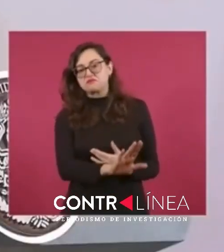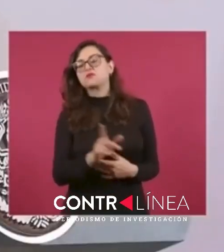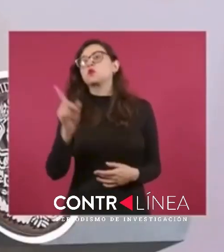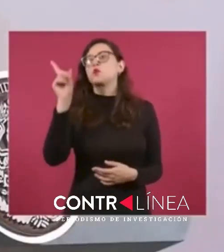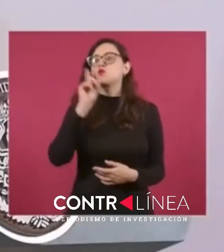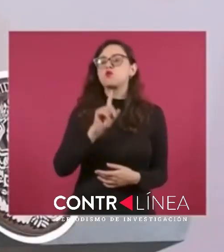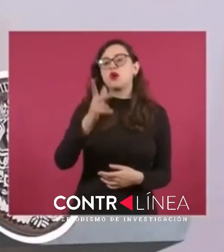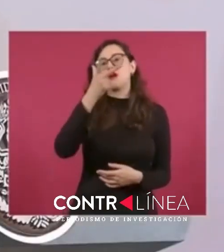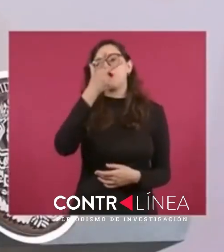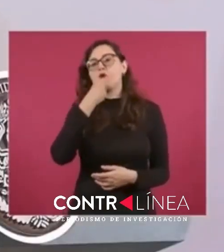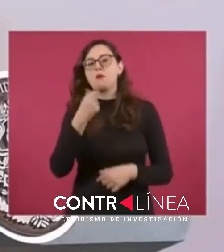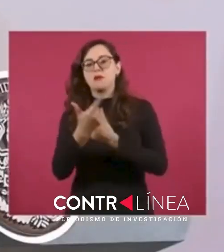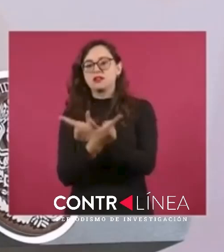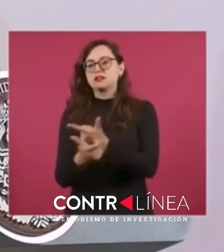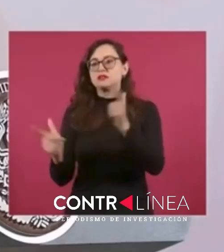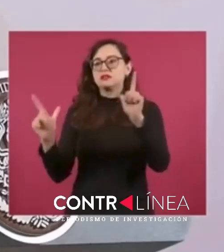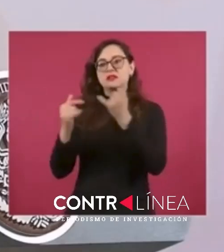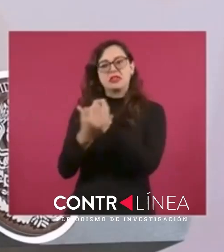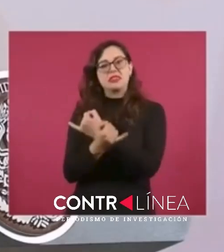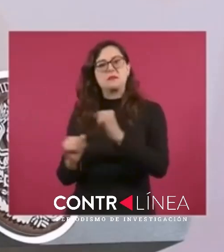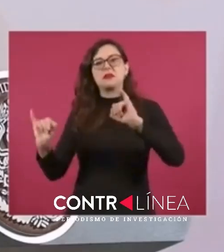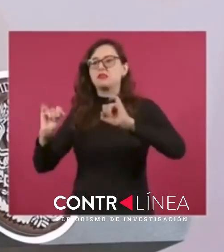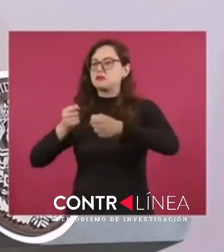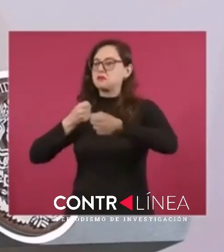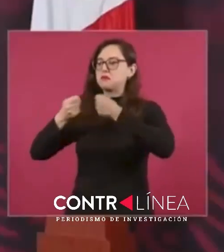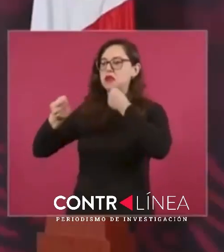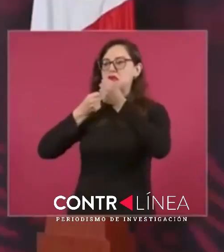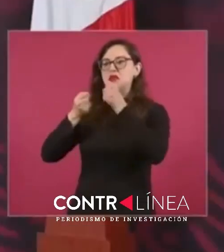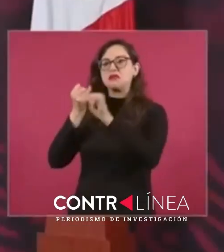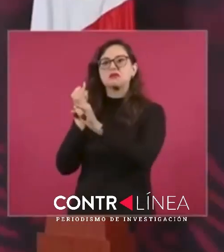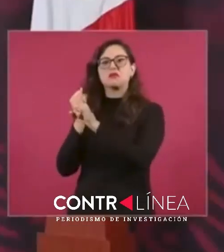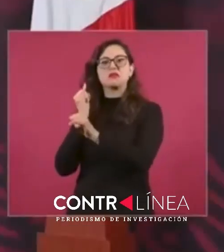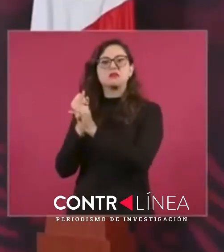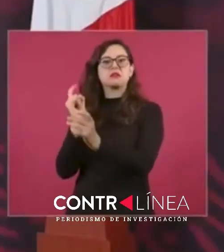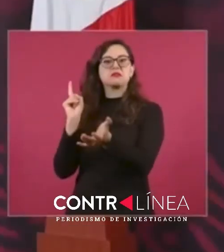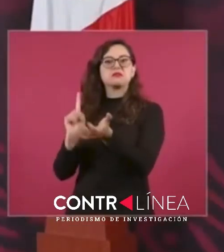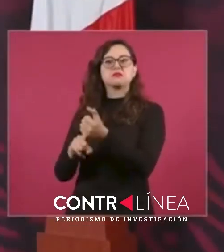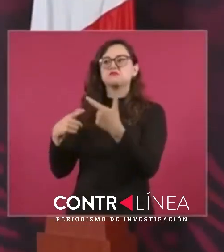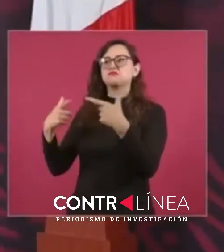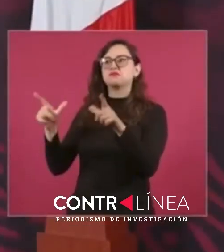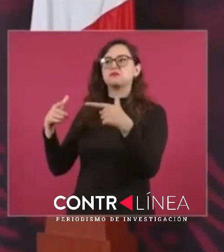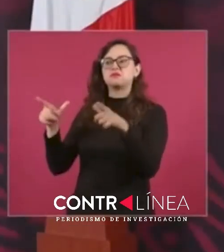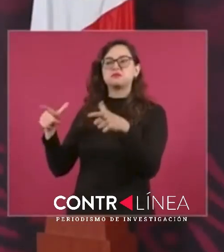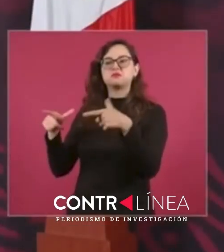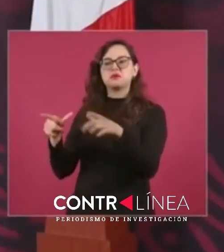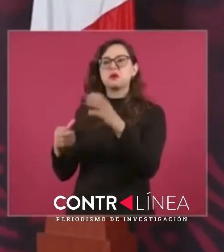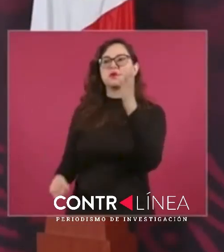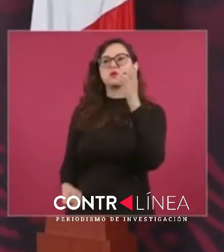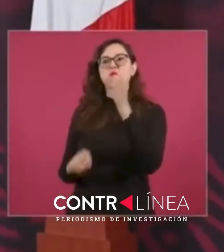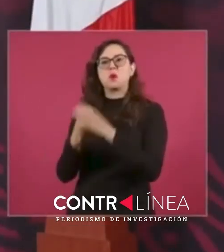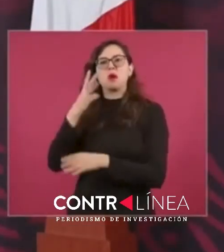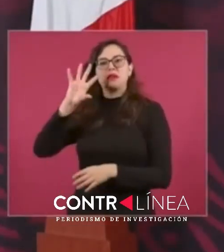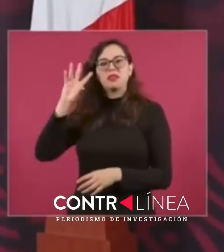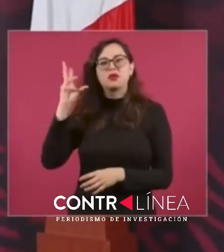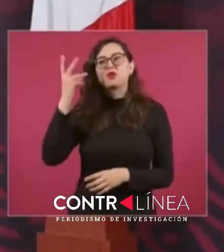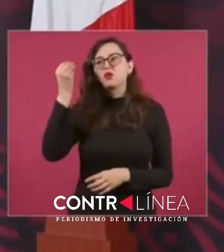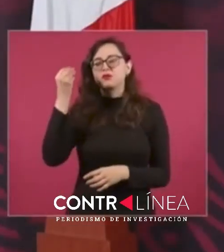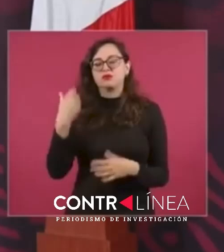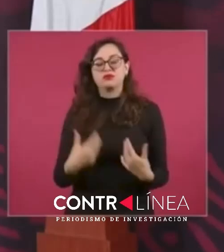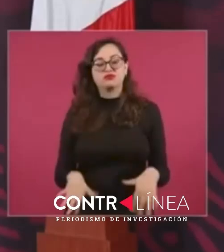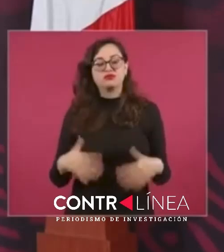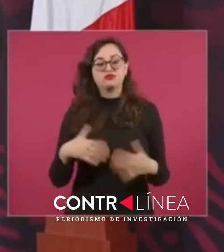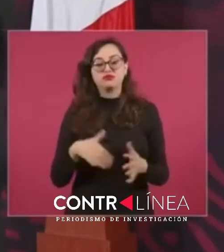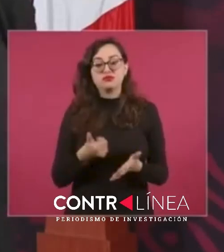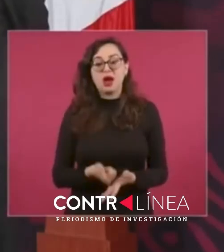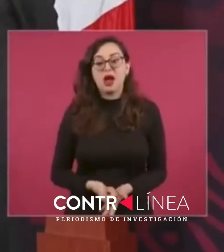del periodismo. Y hoy en día, las redes sociales, el uso de las nuevas tecnologías ha permitido, como decía el presidente